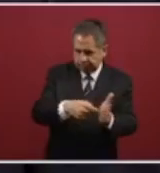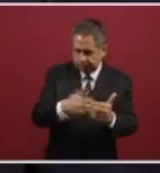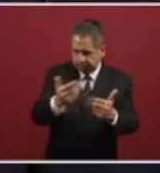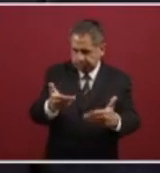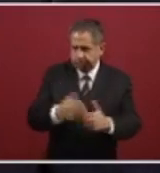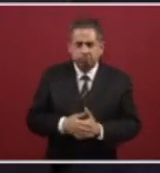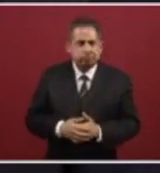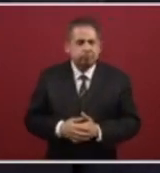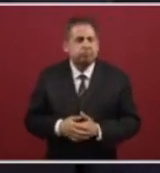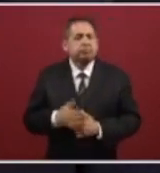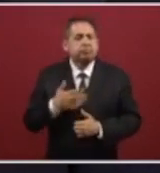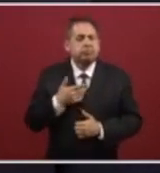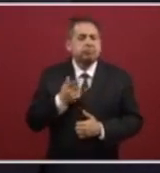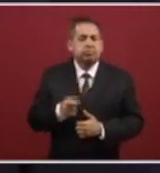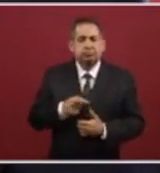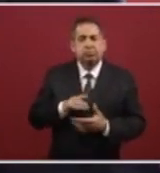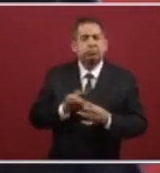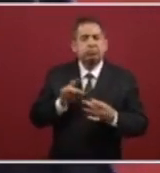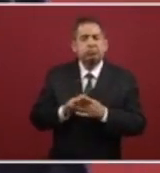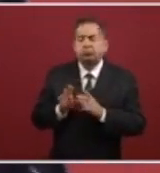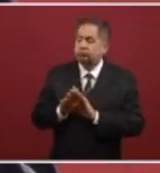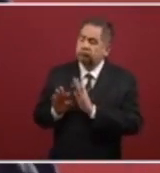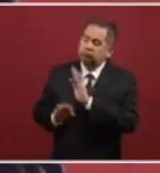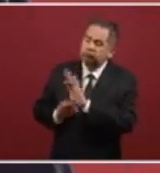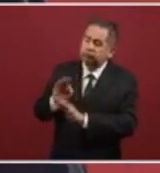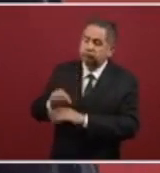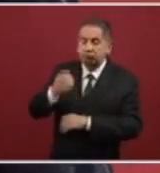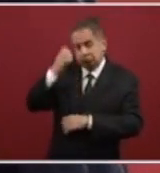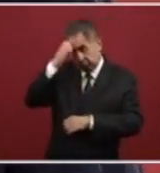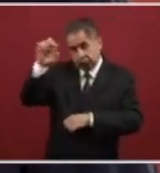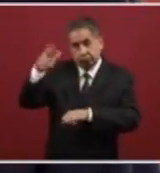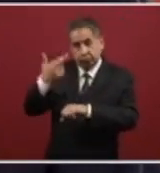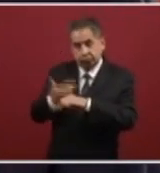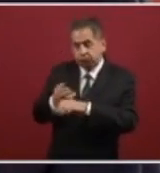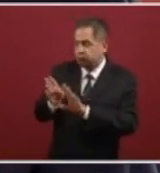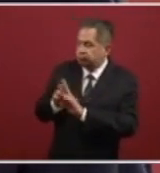que habla de cómo tratar al forastero.